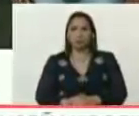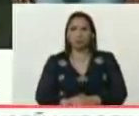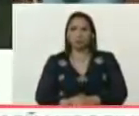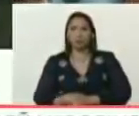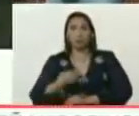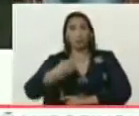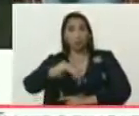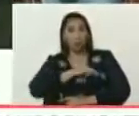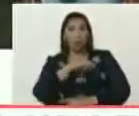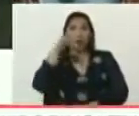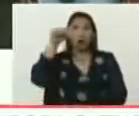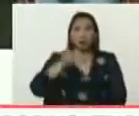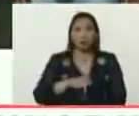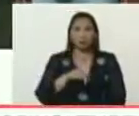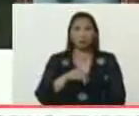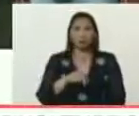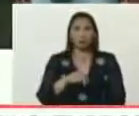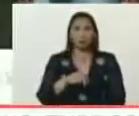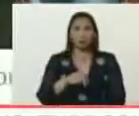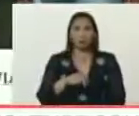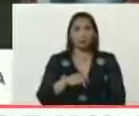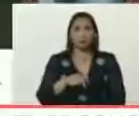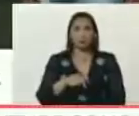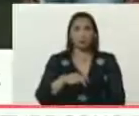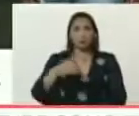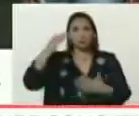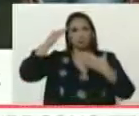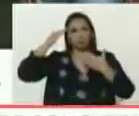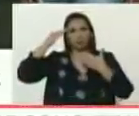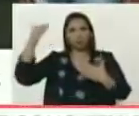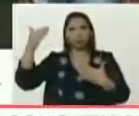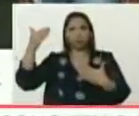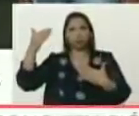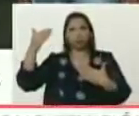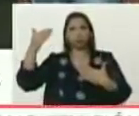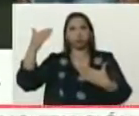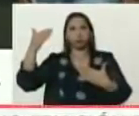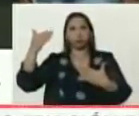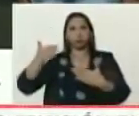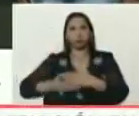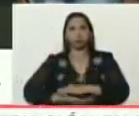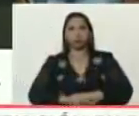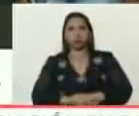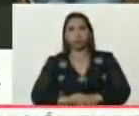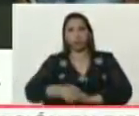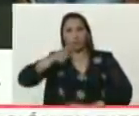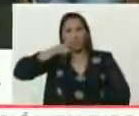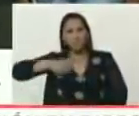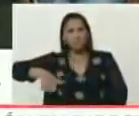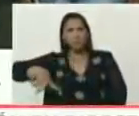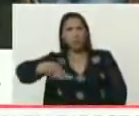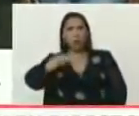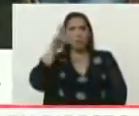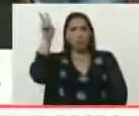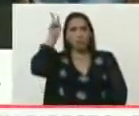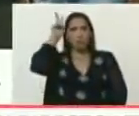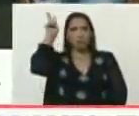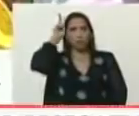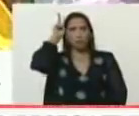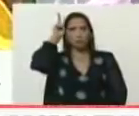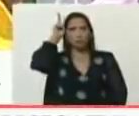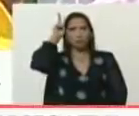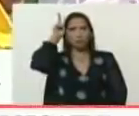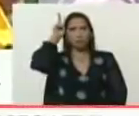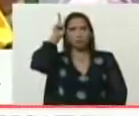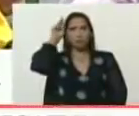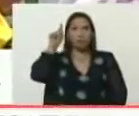Nosotros desde aquí le mandamos nuestra solidaridad a los pueblos originarios de